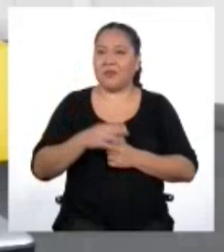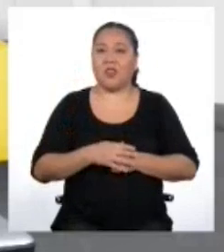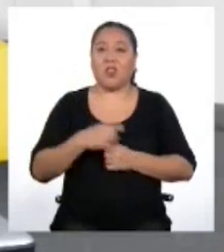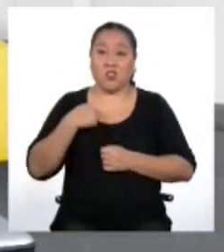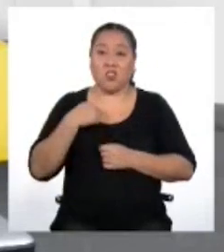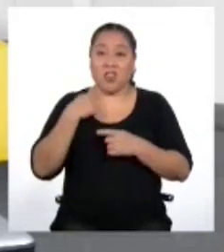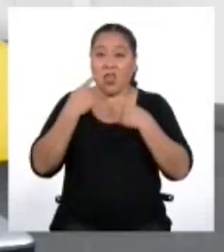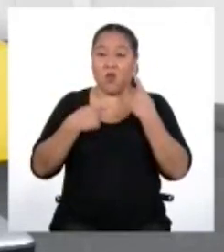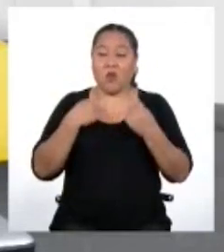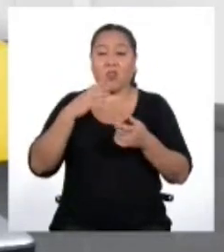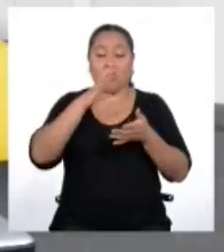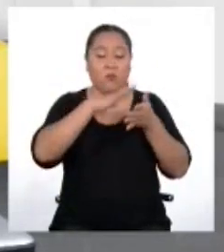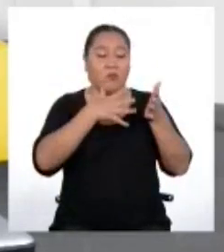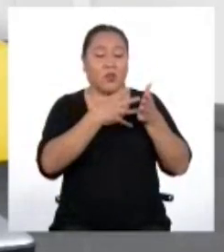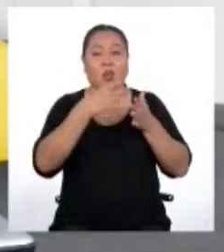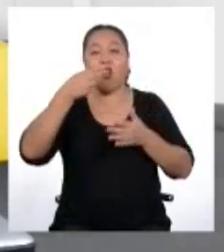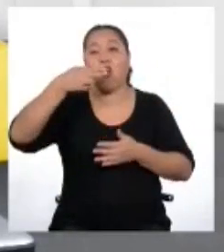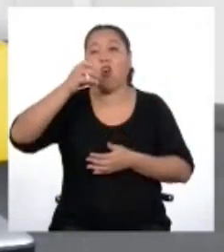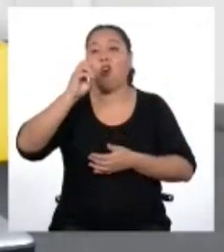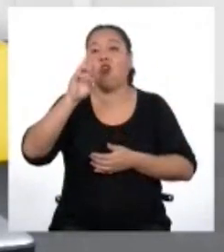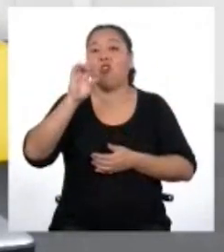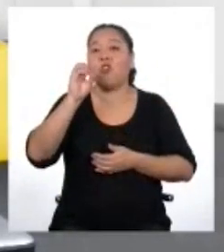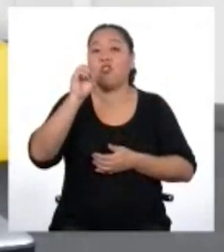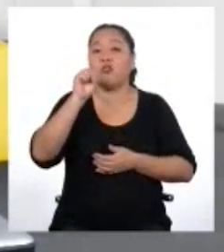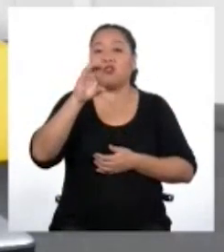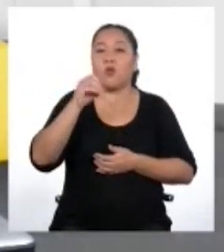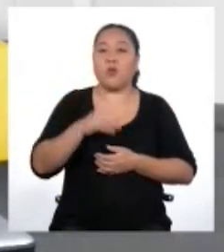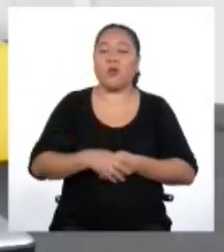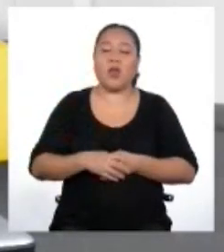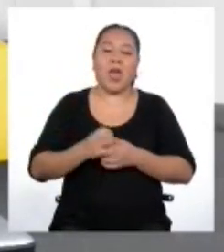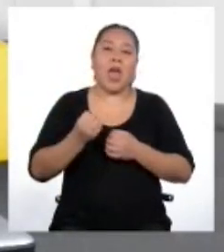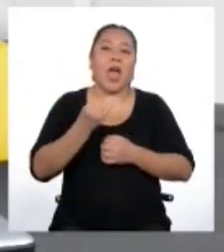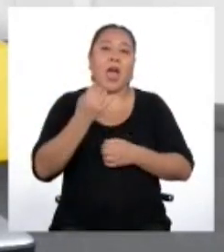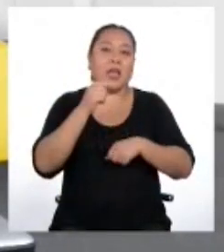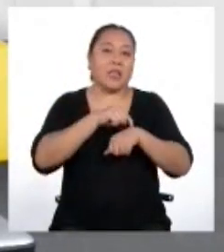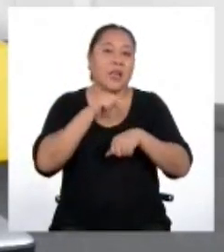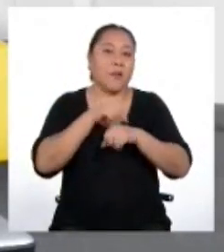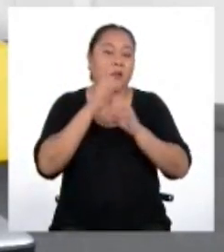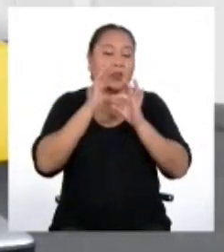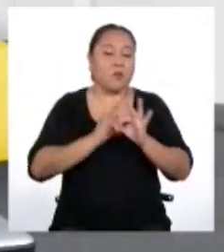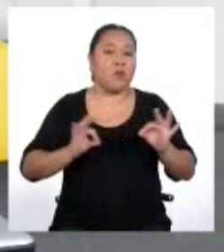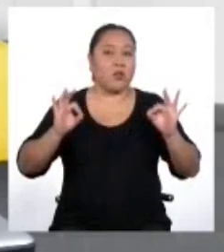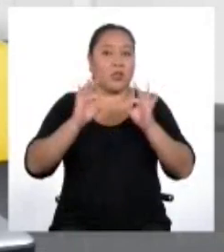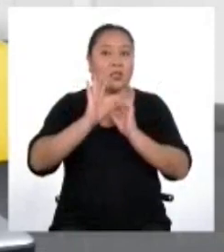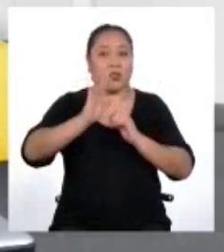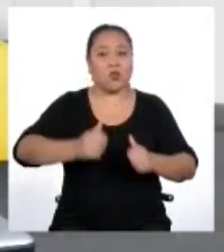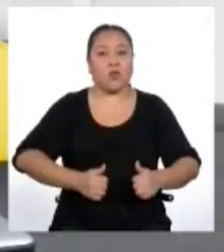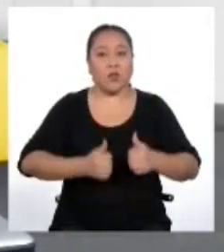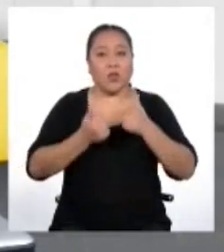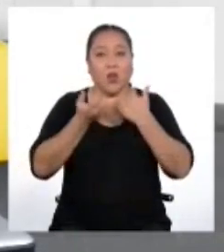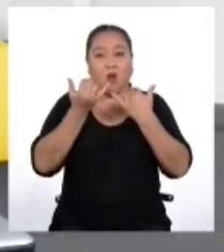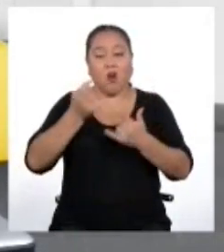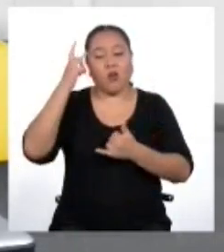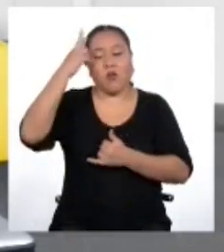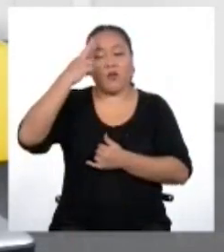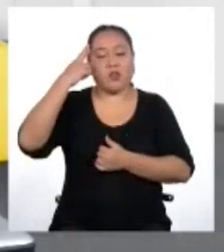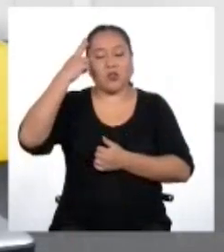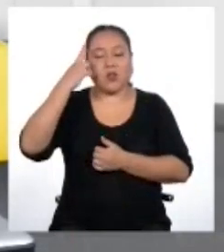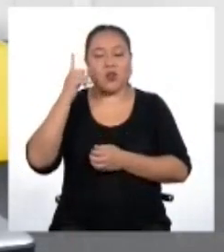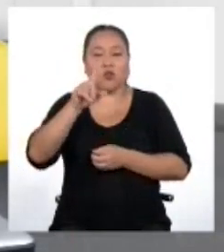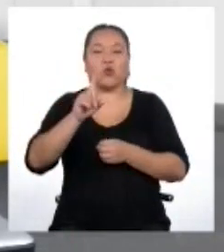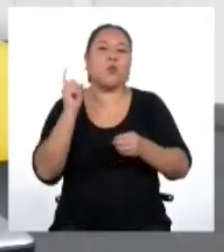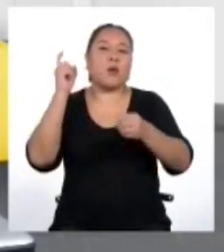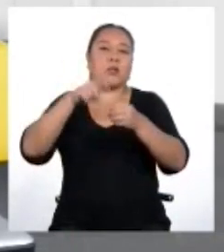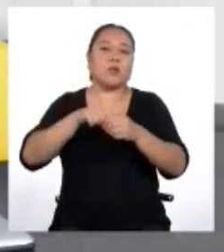le cuento, en mi horóscopo decía que existen momentos clave en la vida y que hoy es un buen día para reflexionar sobre mi participación